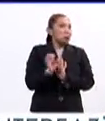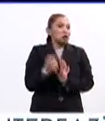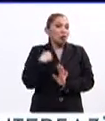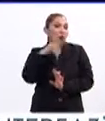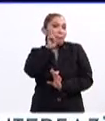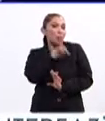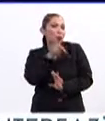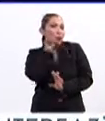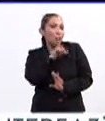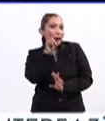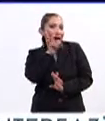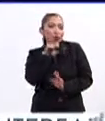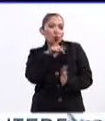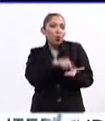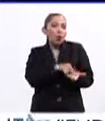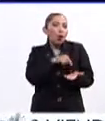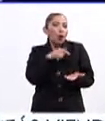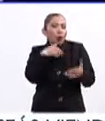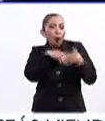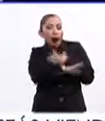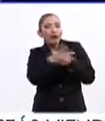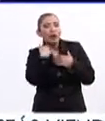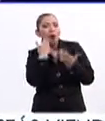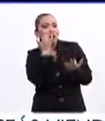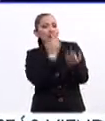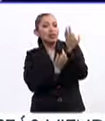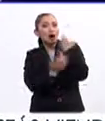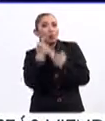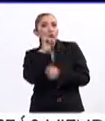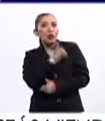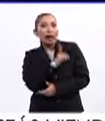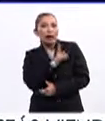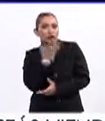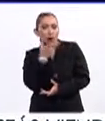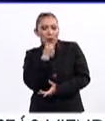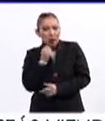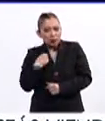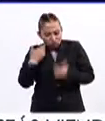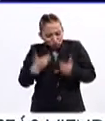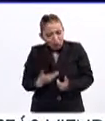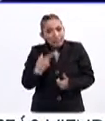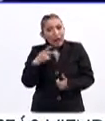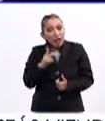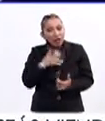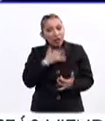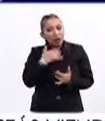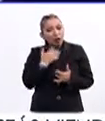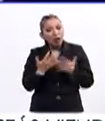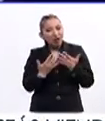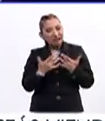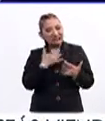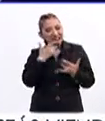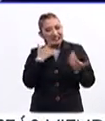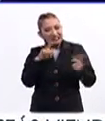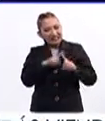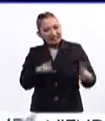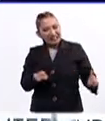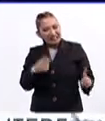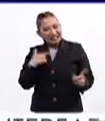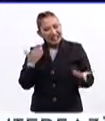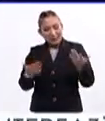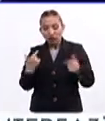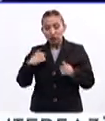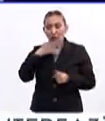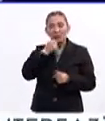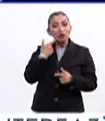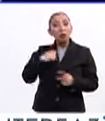una mujer en un lugar en donde alguien me está tratando como si fuera mujer, aunque sea varón, y sentir esas micro diferencias que a veces